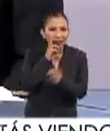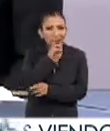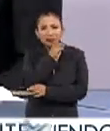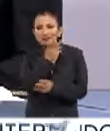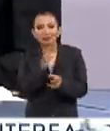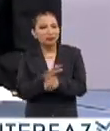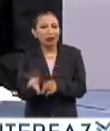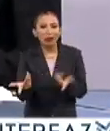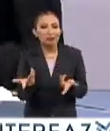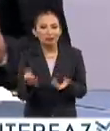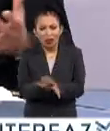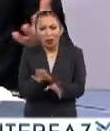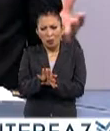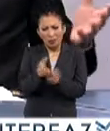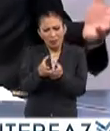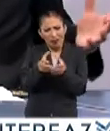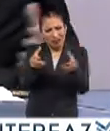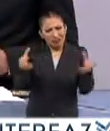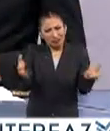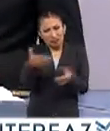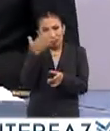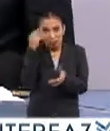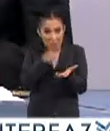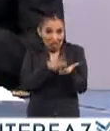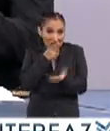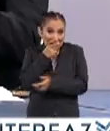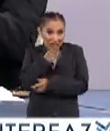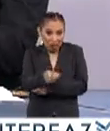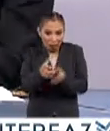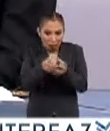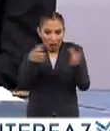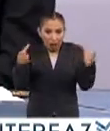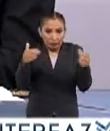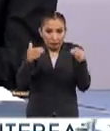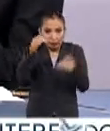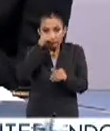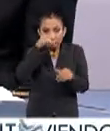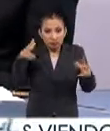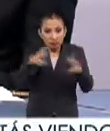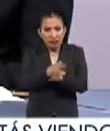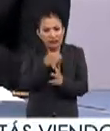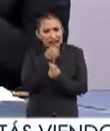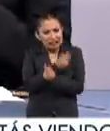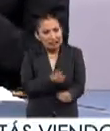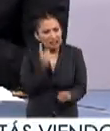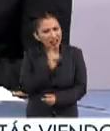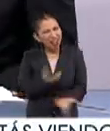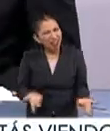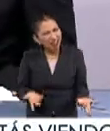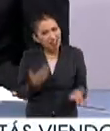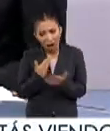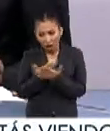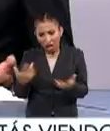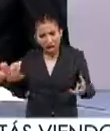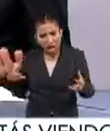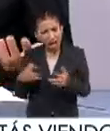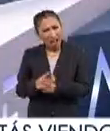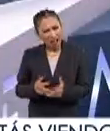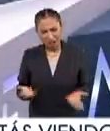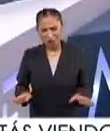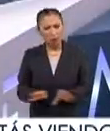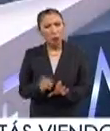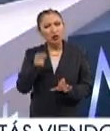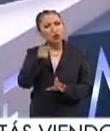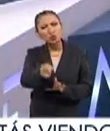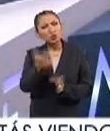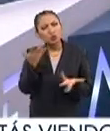es pues cómo se ha incrementado, no sé si valga la pena decir, si se ha incrementado la violencia entre las niñas hasta llegar a los golpes. ¿Esto cómo